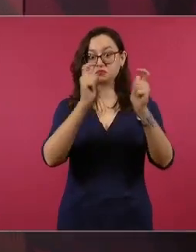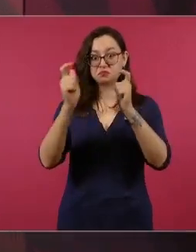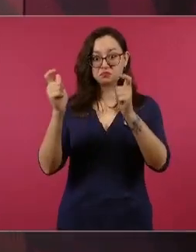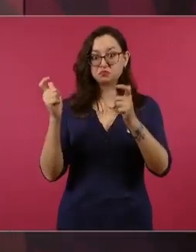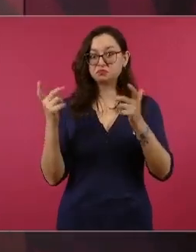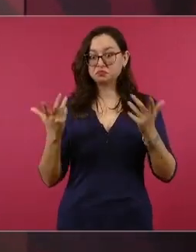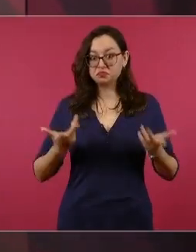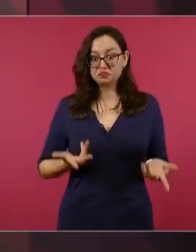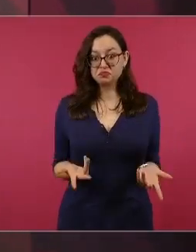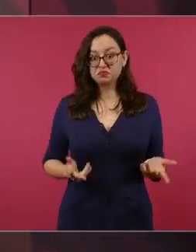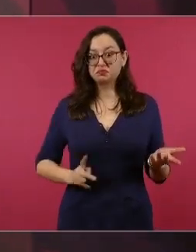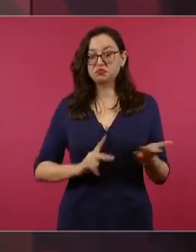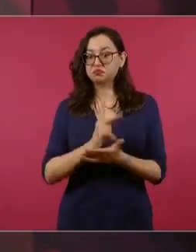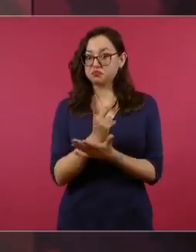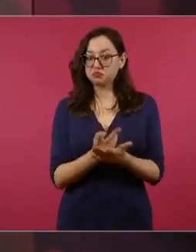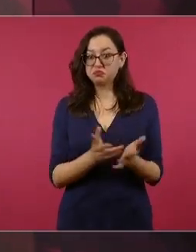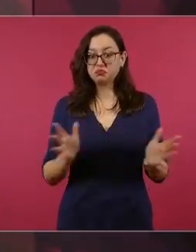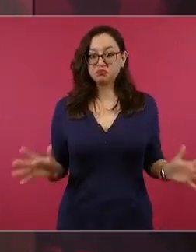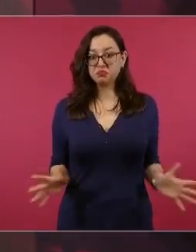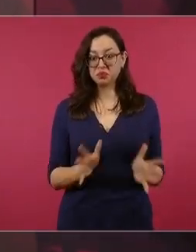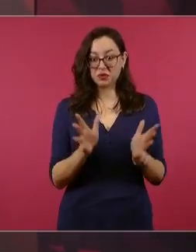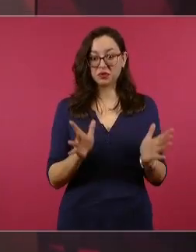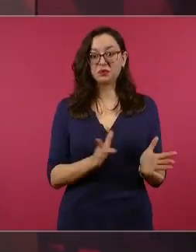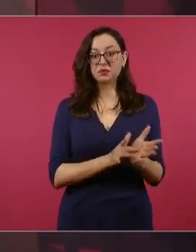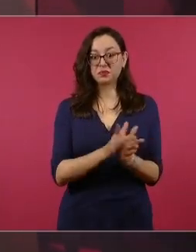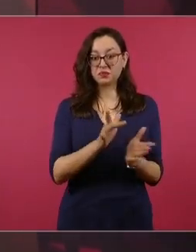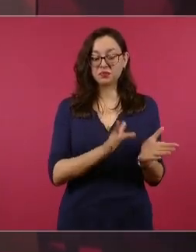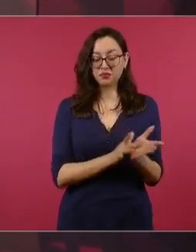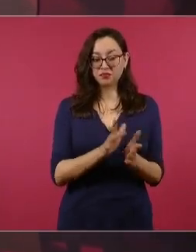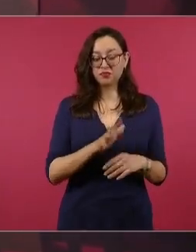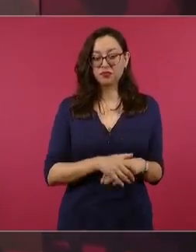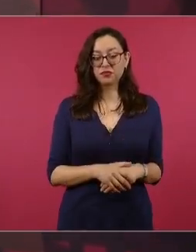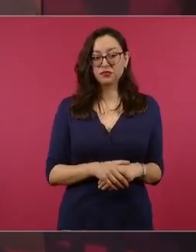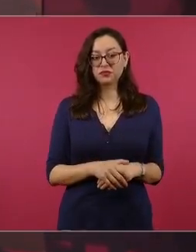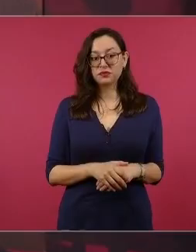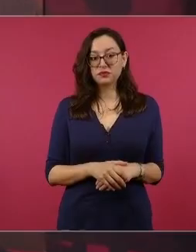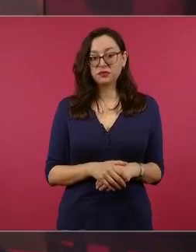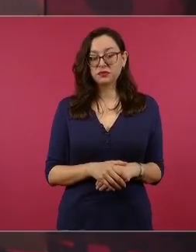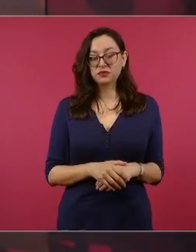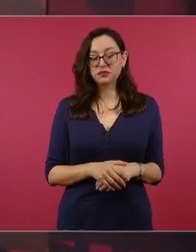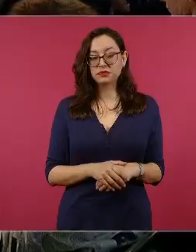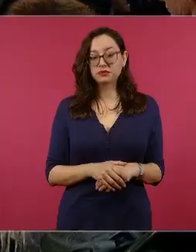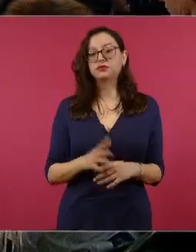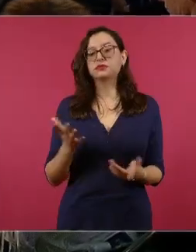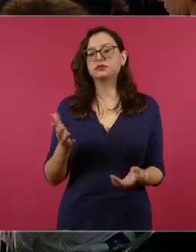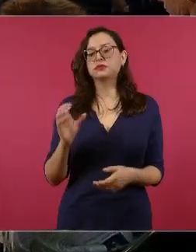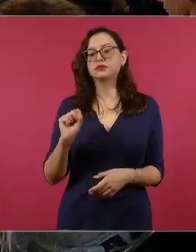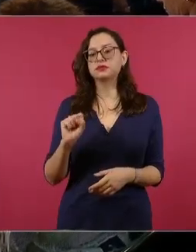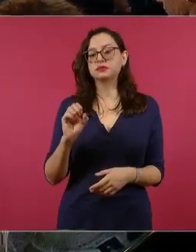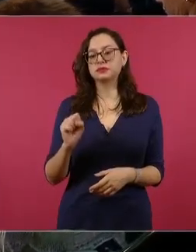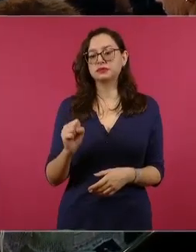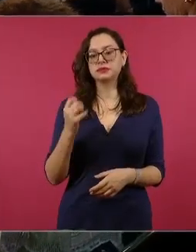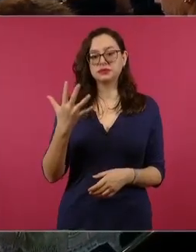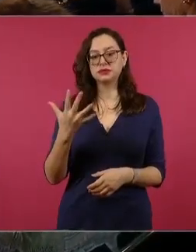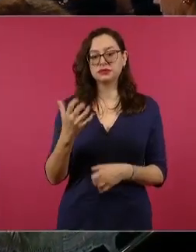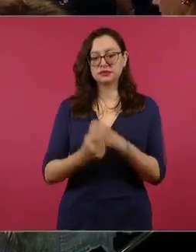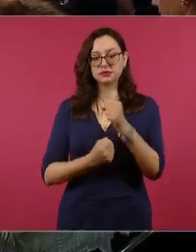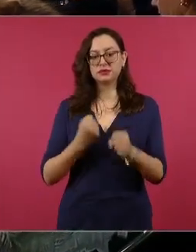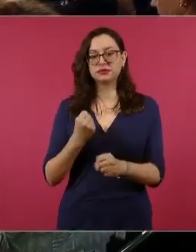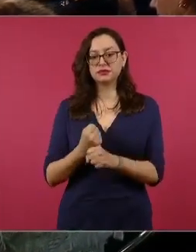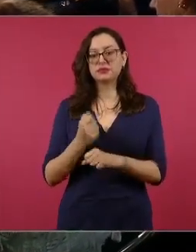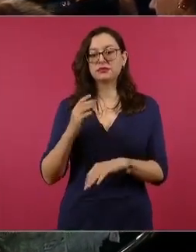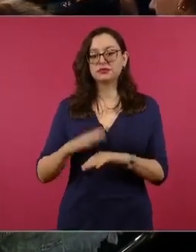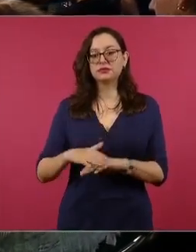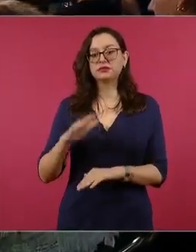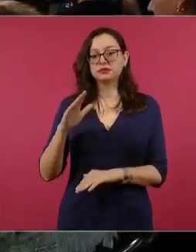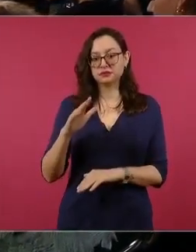Continúa el programa de apoyo a adultos mayores, porque también ya es un derecho. Ahí